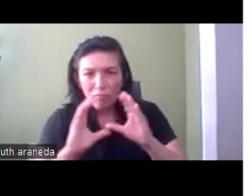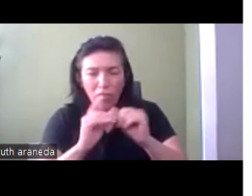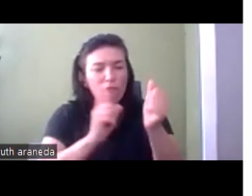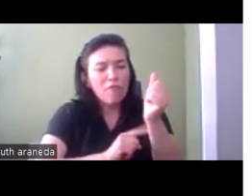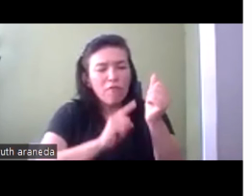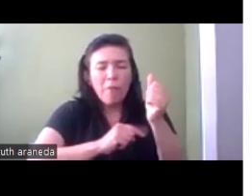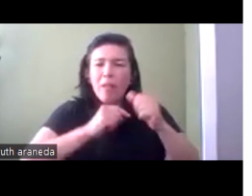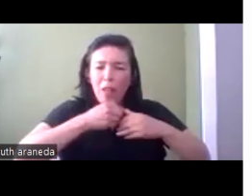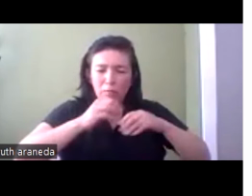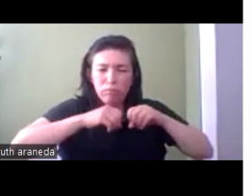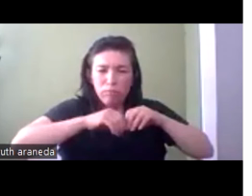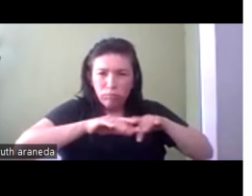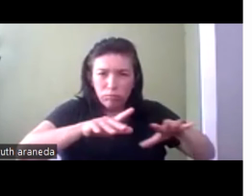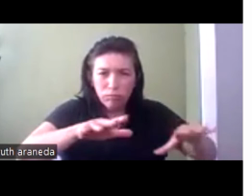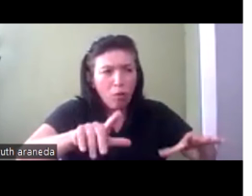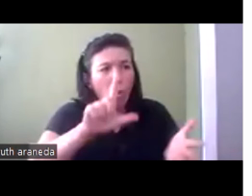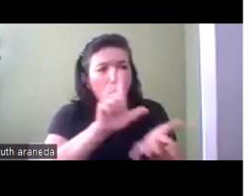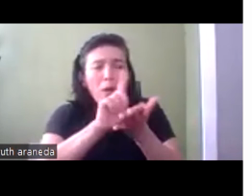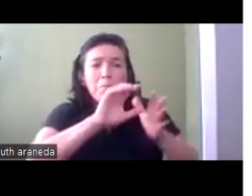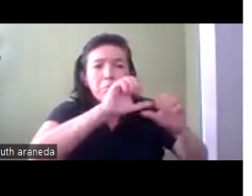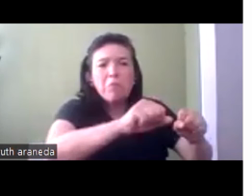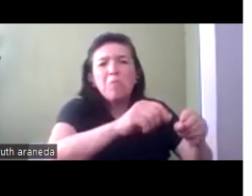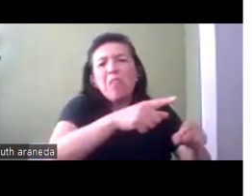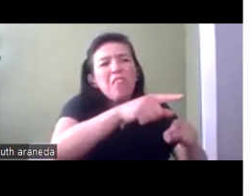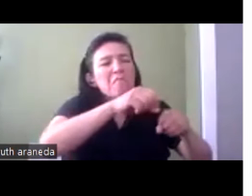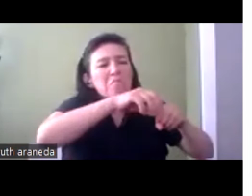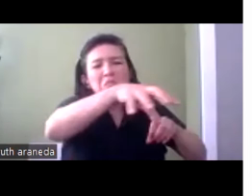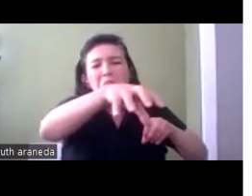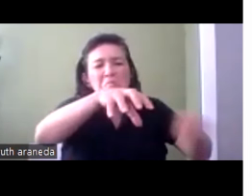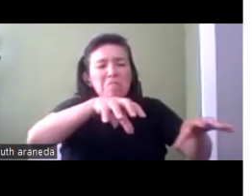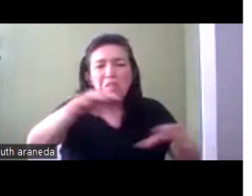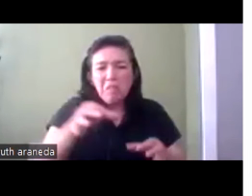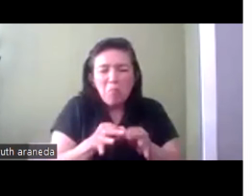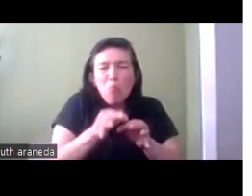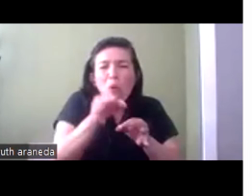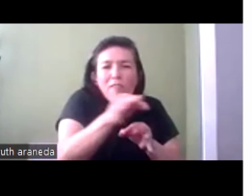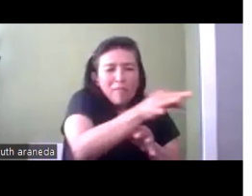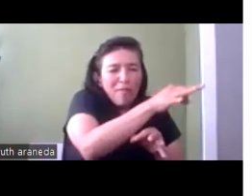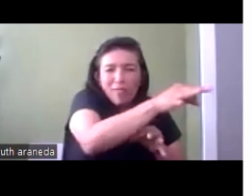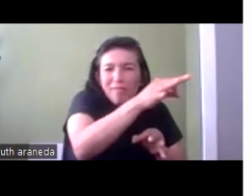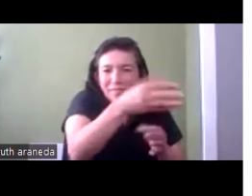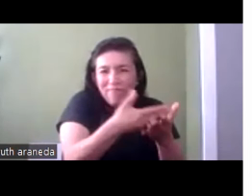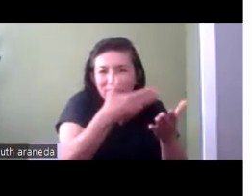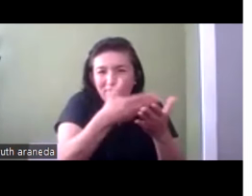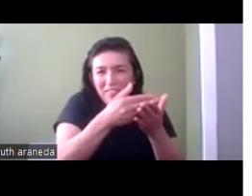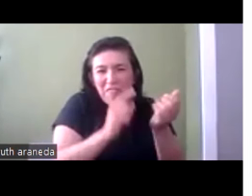ocupación del espacio disperso en los valles, formando aldeas o pequeños caseríos.